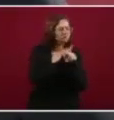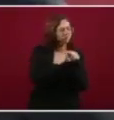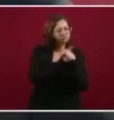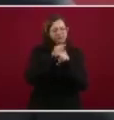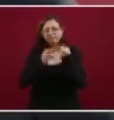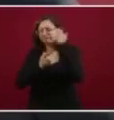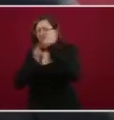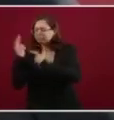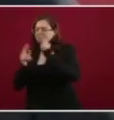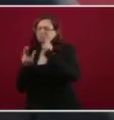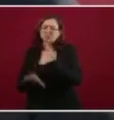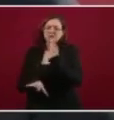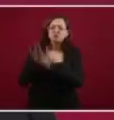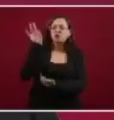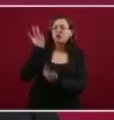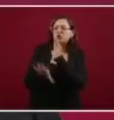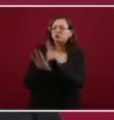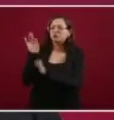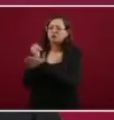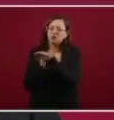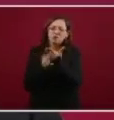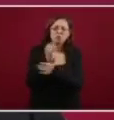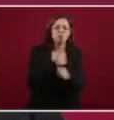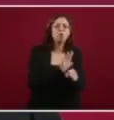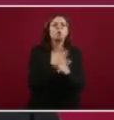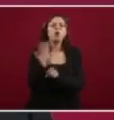han ido definiendo proyectos